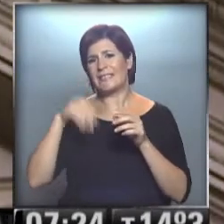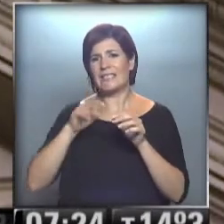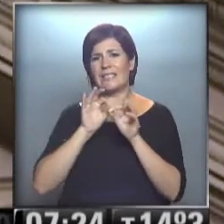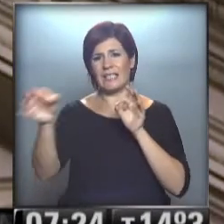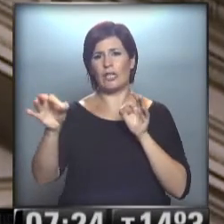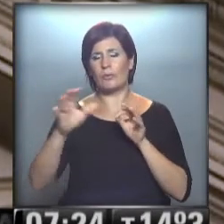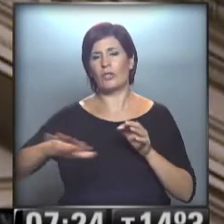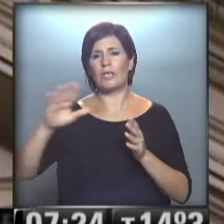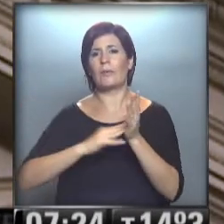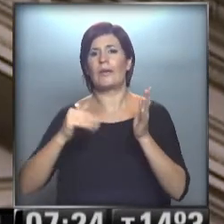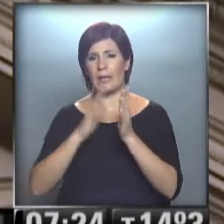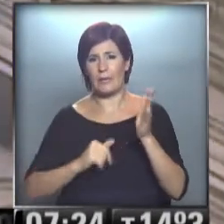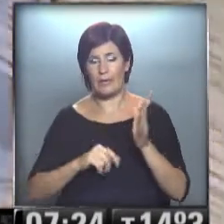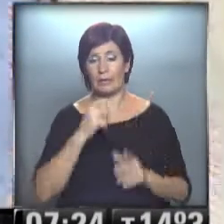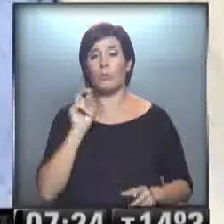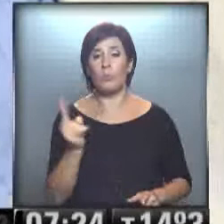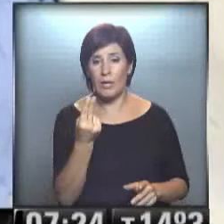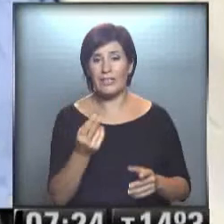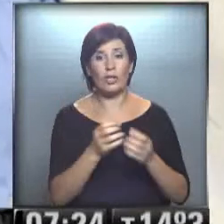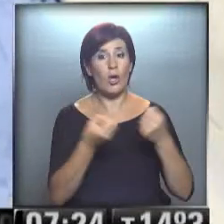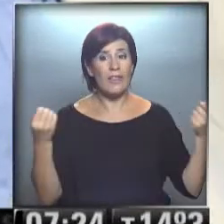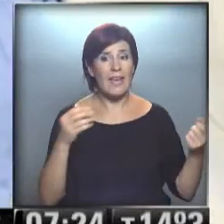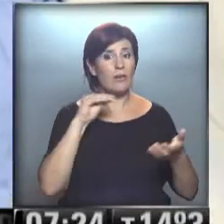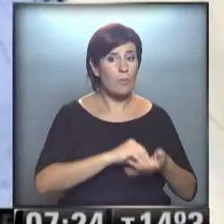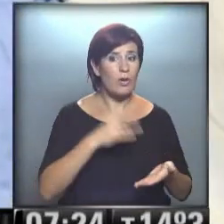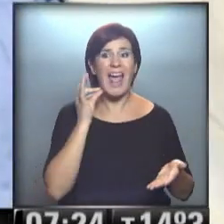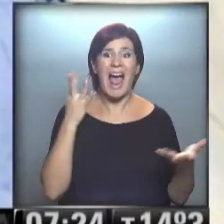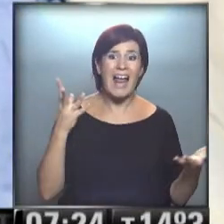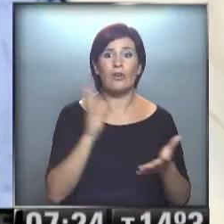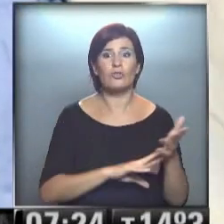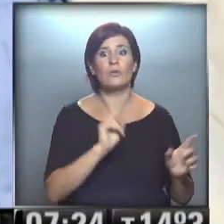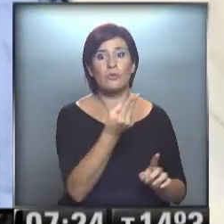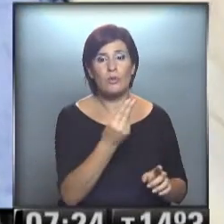ni una línea sobre sus muertes ni se solidarizó con sus familiares.